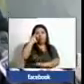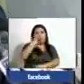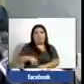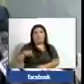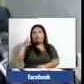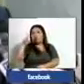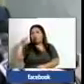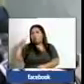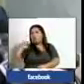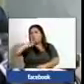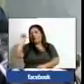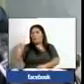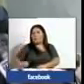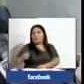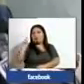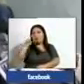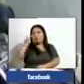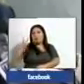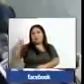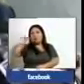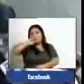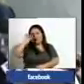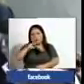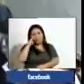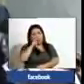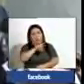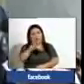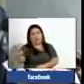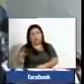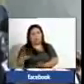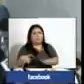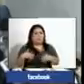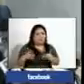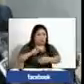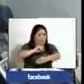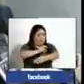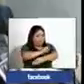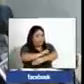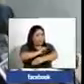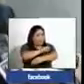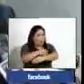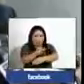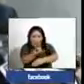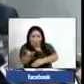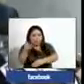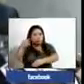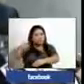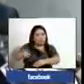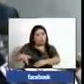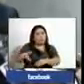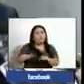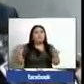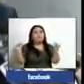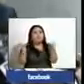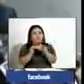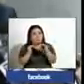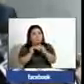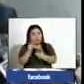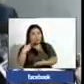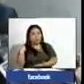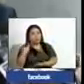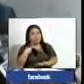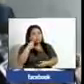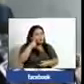10-12% pues, en lo que son granos básicos, también frutas, verduras y otros productos. Y frente a ello, pues la regulación de precios